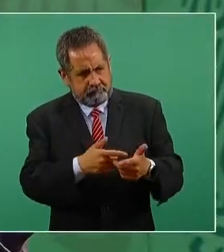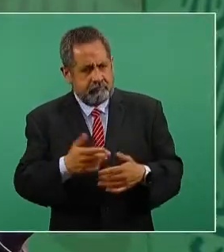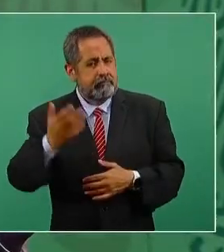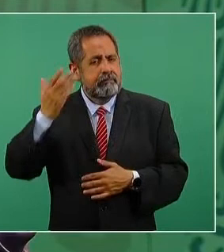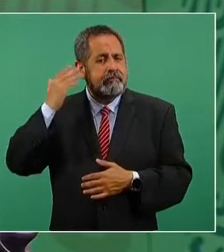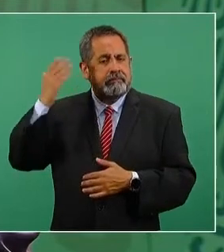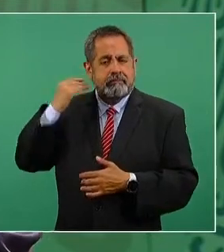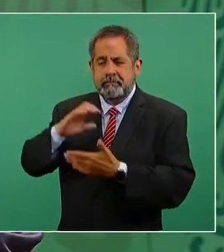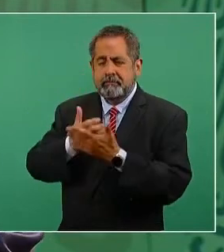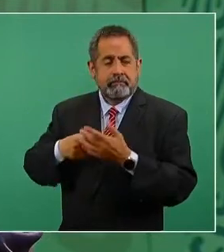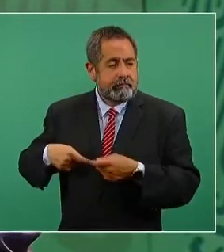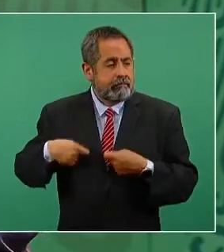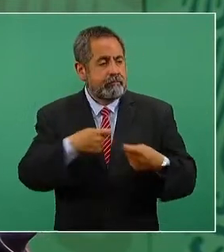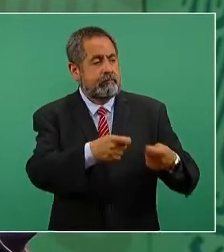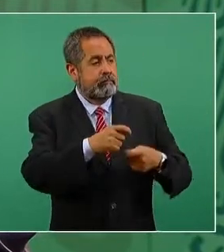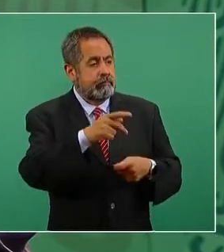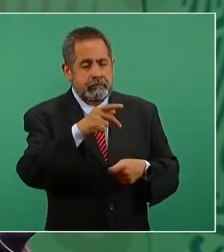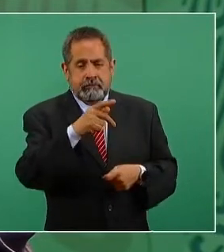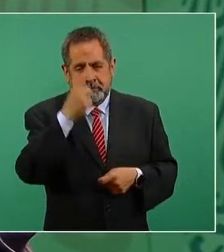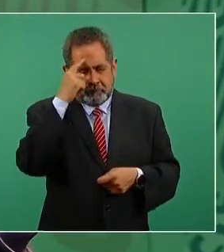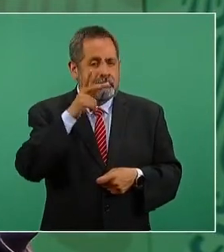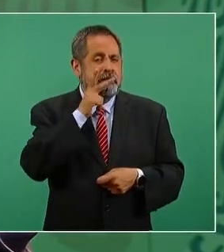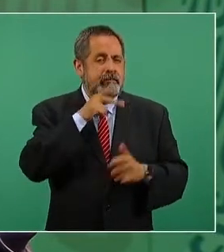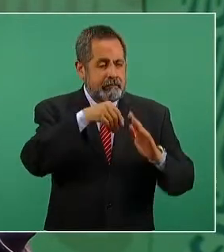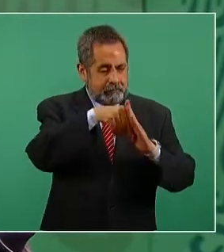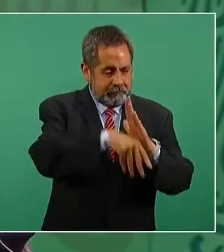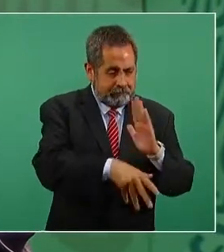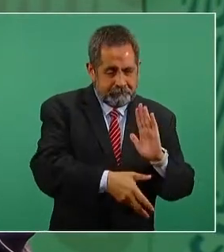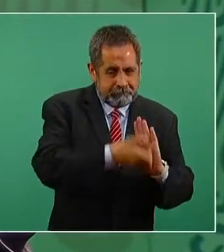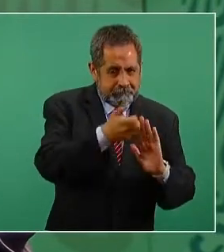para extraer petróleo